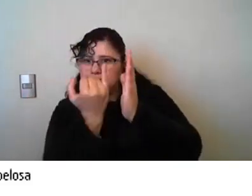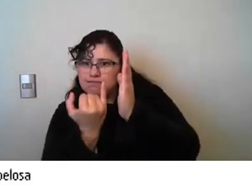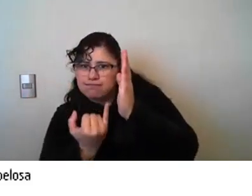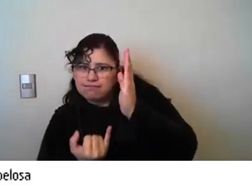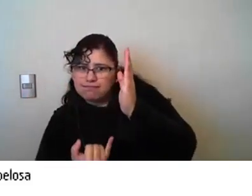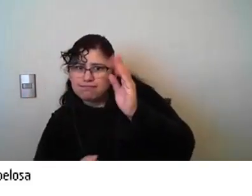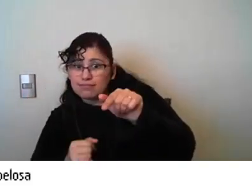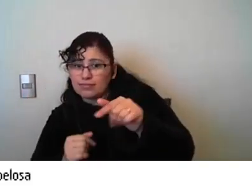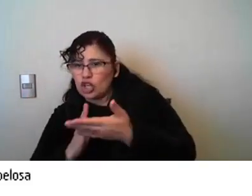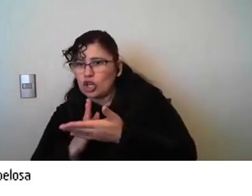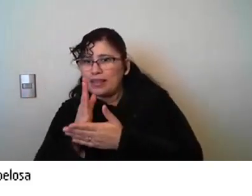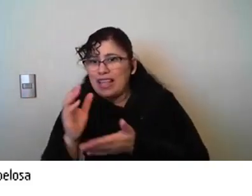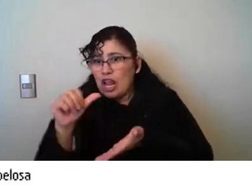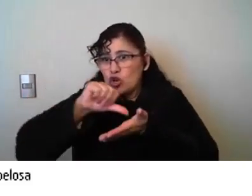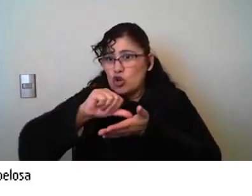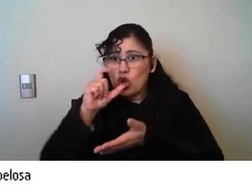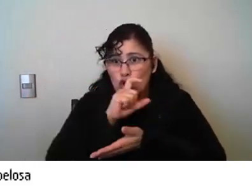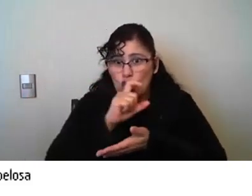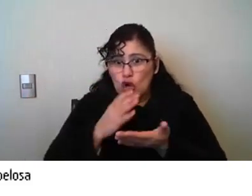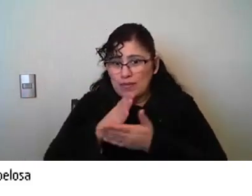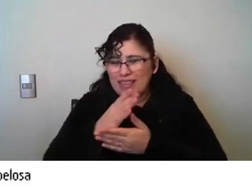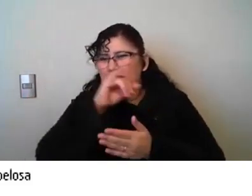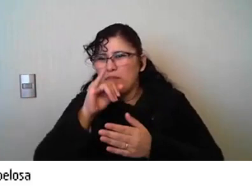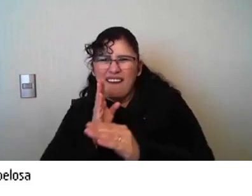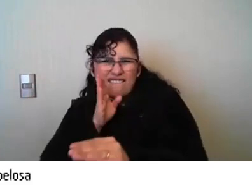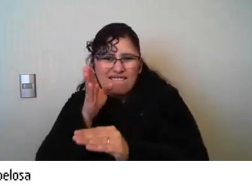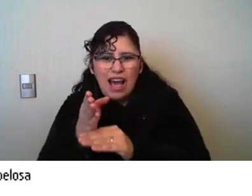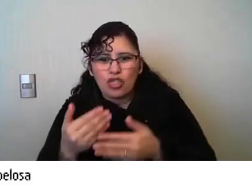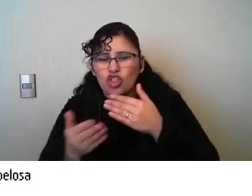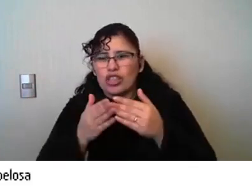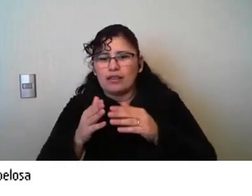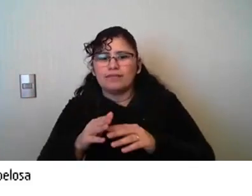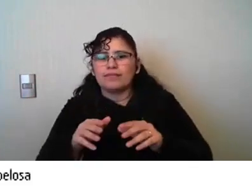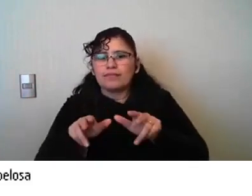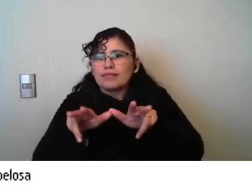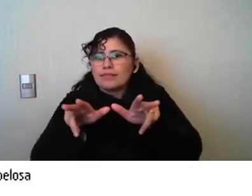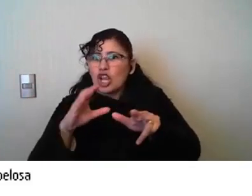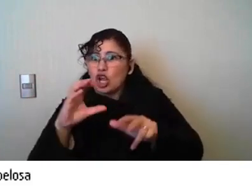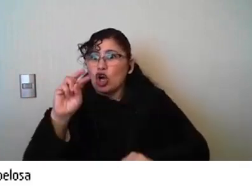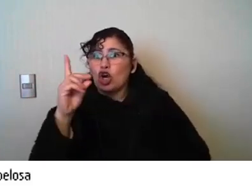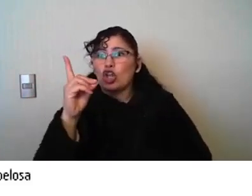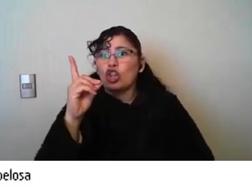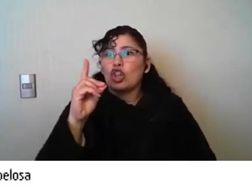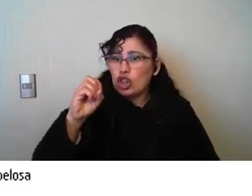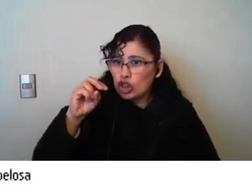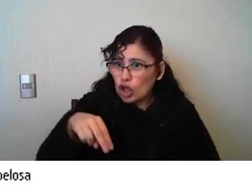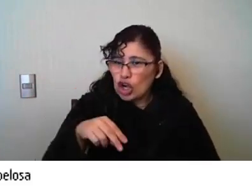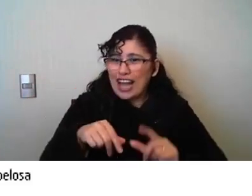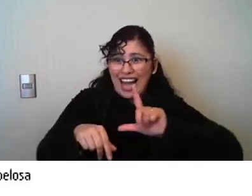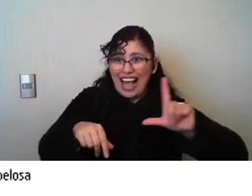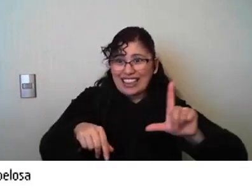se inicia en el núcleo rojo y que viaja por el cordón lateral de la médula espinal, ¿cierto? Muy cercano